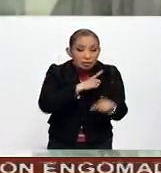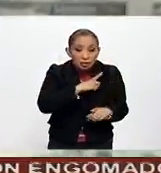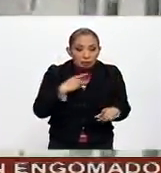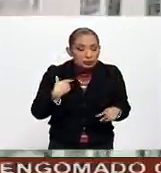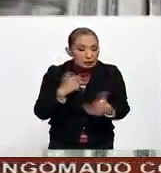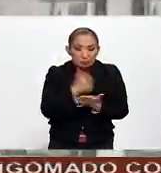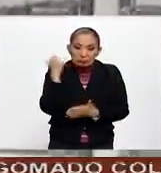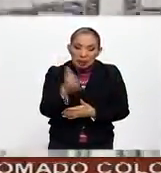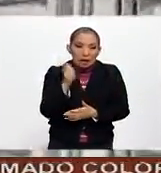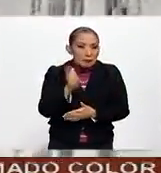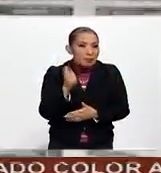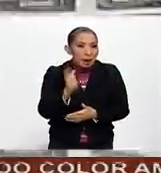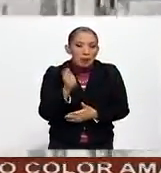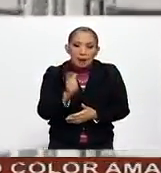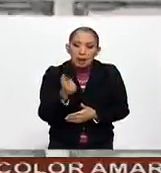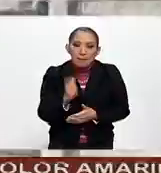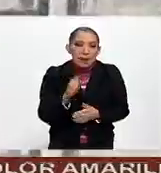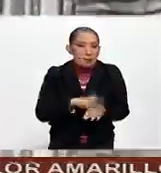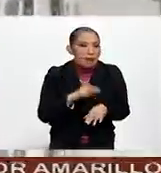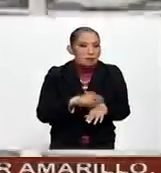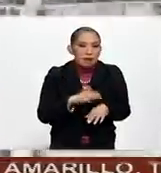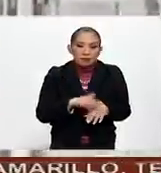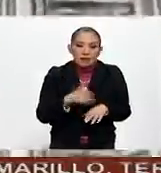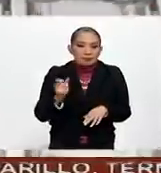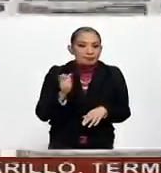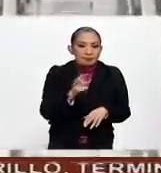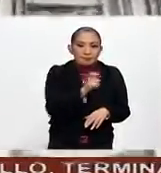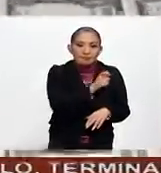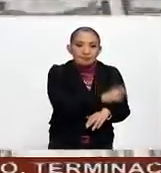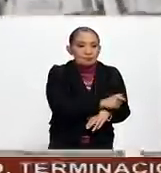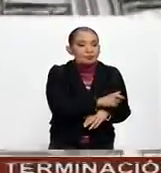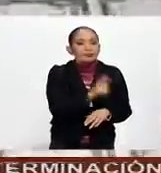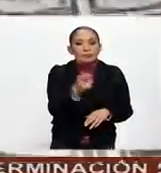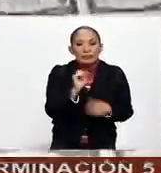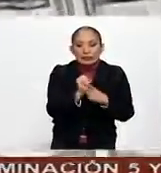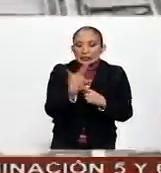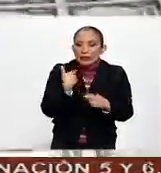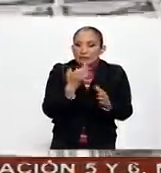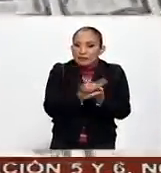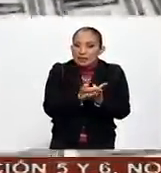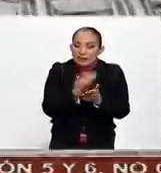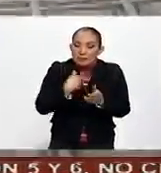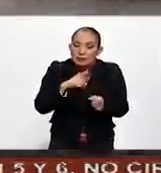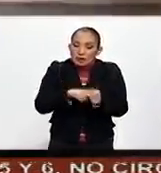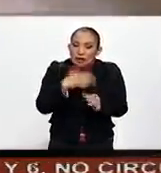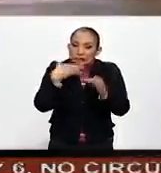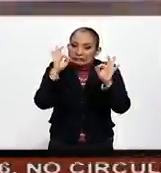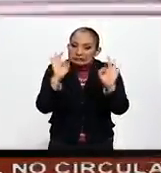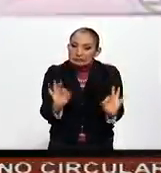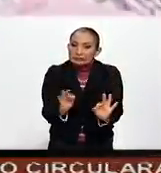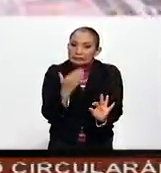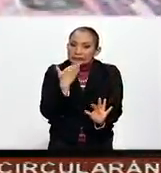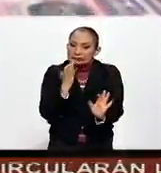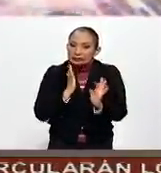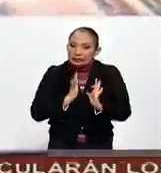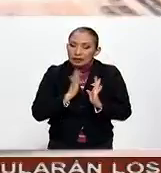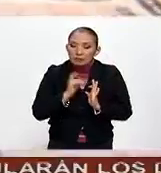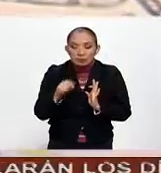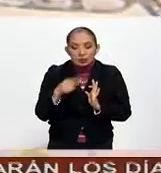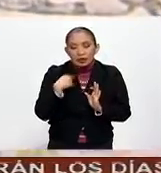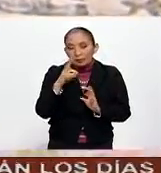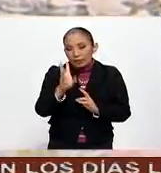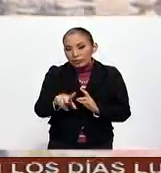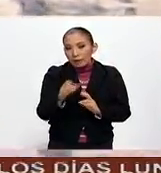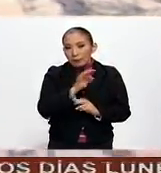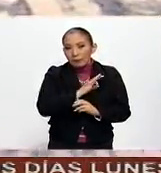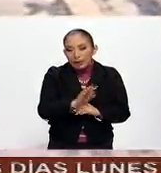recomendable es pagar las deudas, irlas pagando, ir teniendo una situación financiera personal saludable, sana, porque claro, en esa medida pues